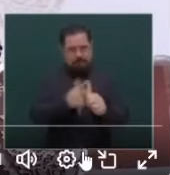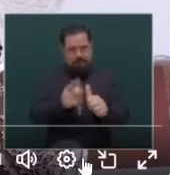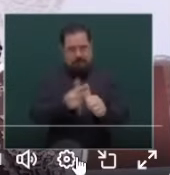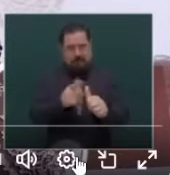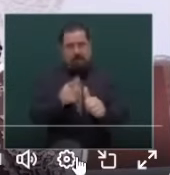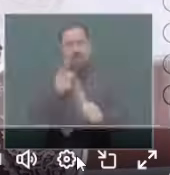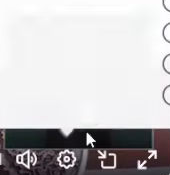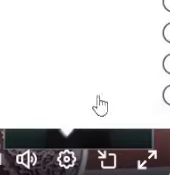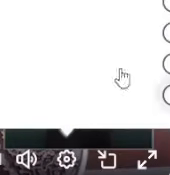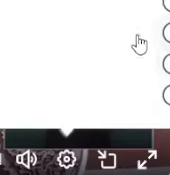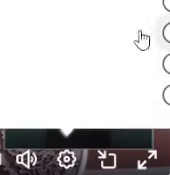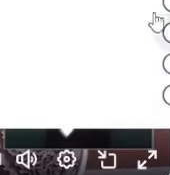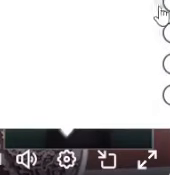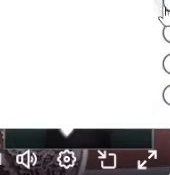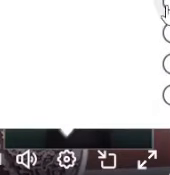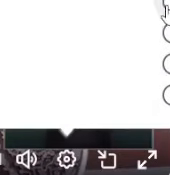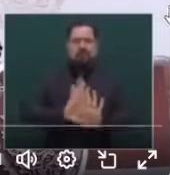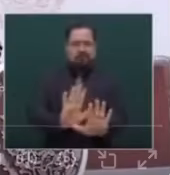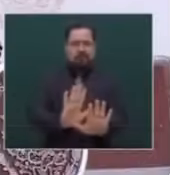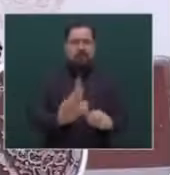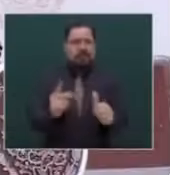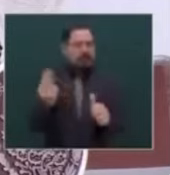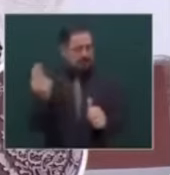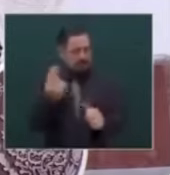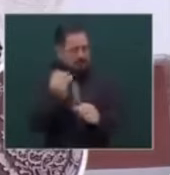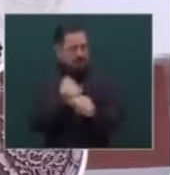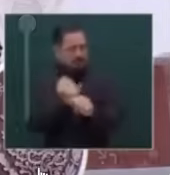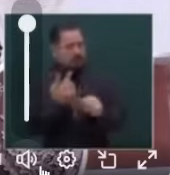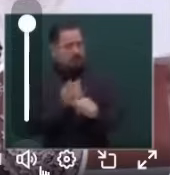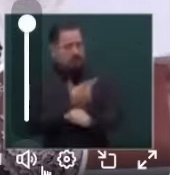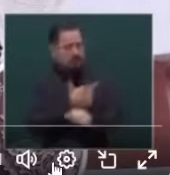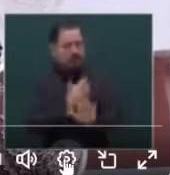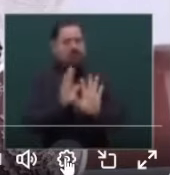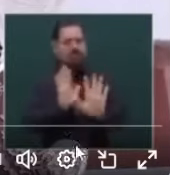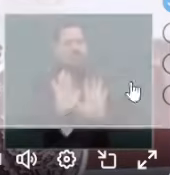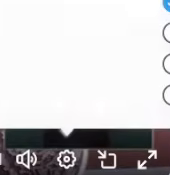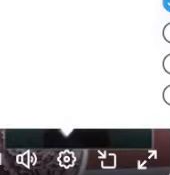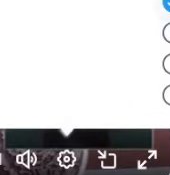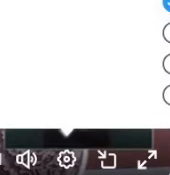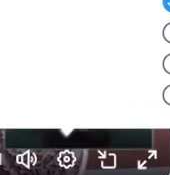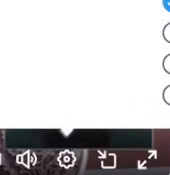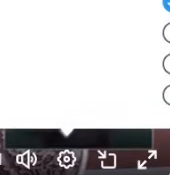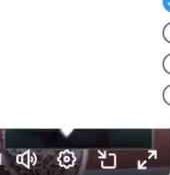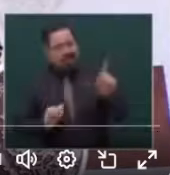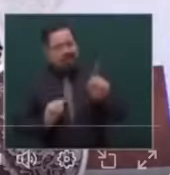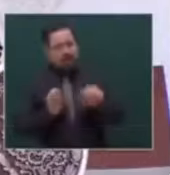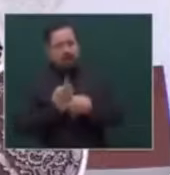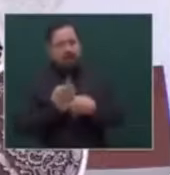cualquier información, tenemos que cerciorarnos de qué se trata. Ya están las autoridades de